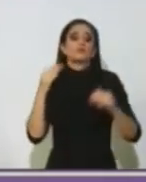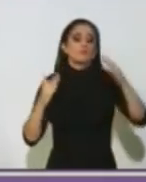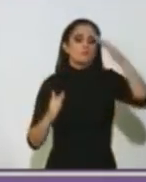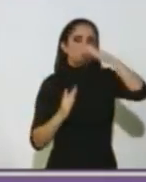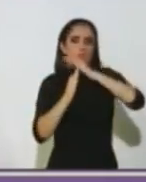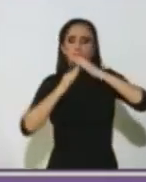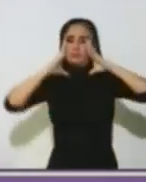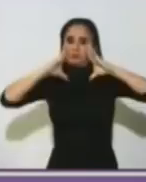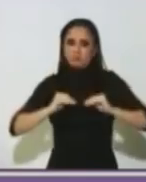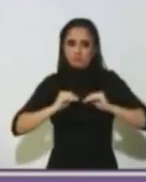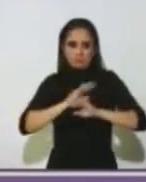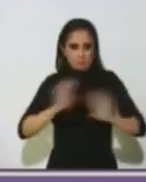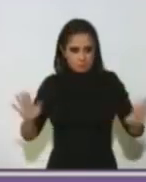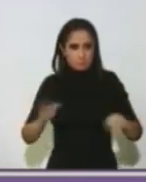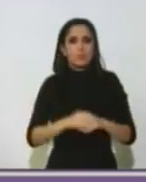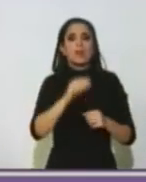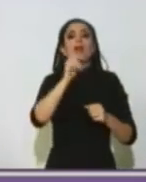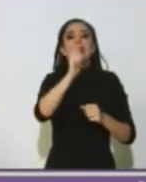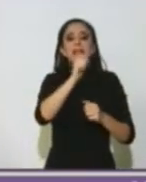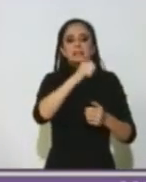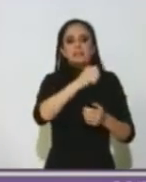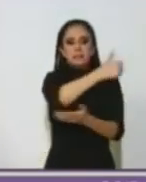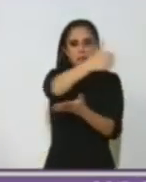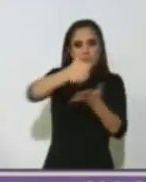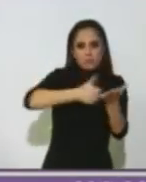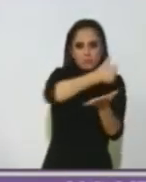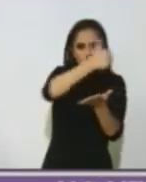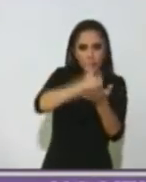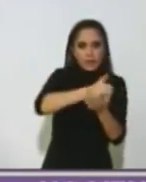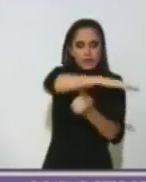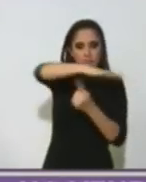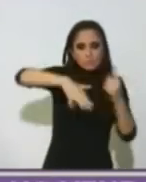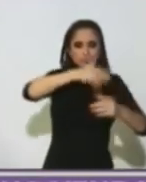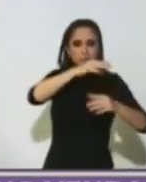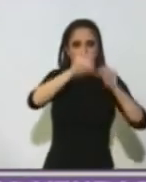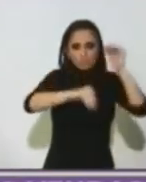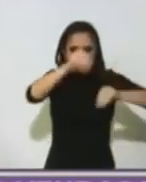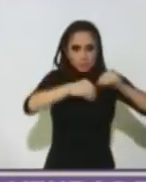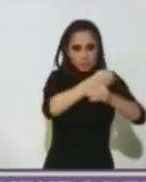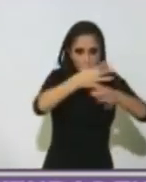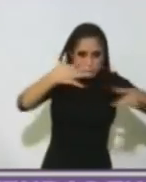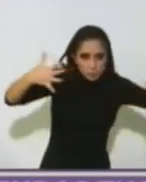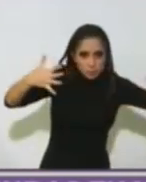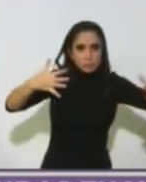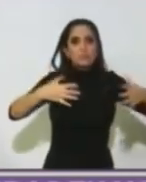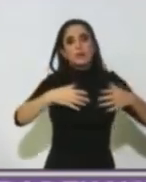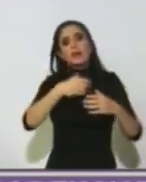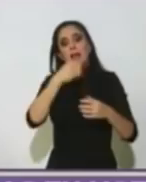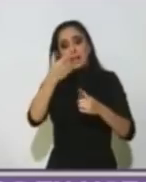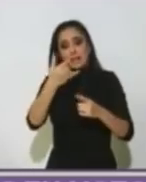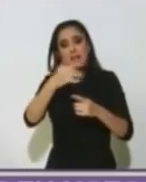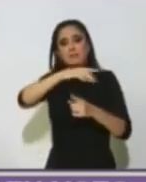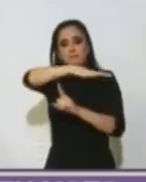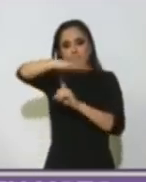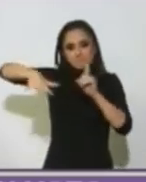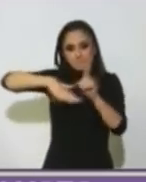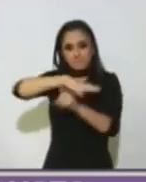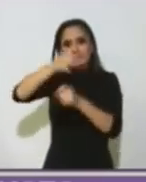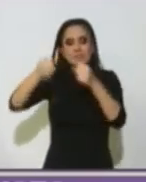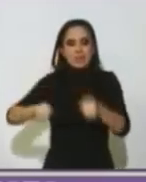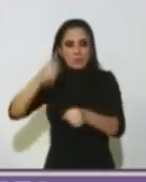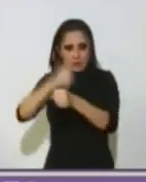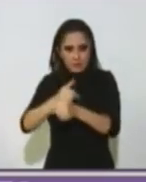trata este tema es urbanismo y sustentabilidad es importante decirles cómo salió el tema el tema sale con